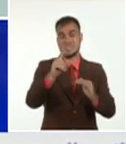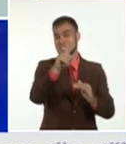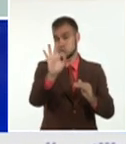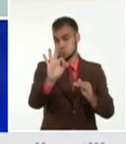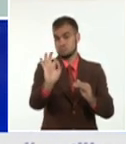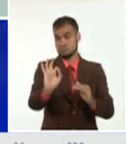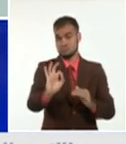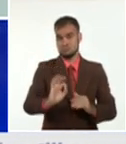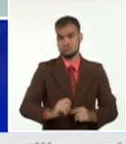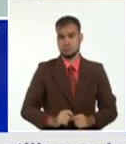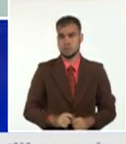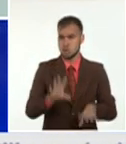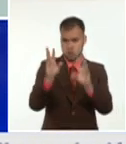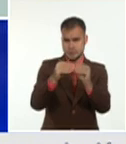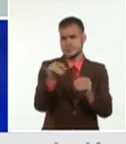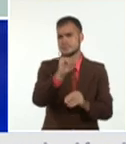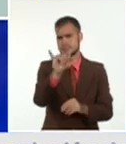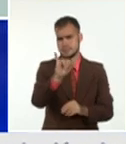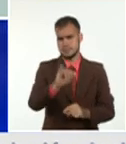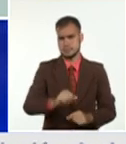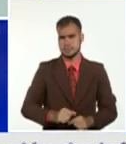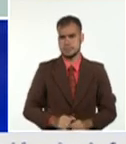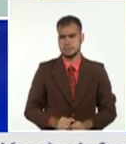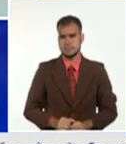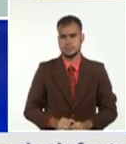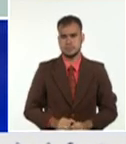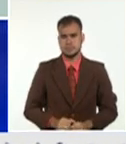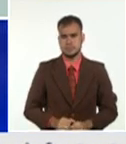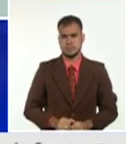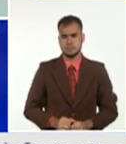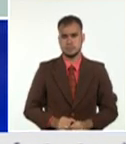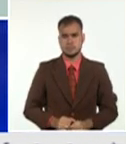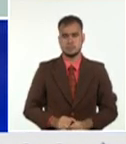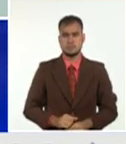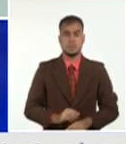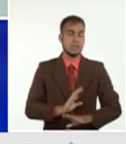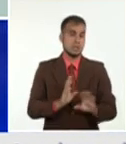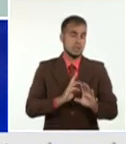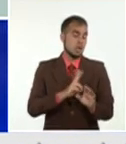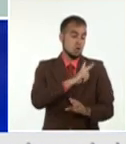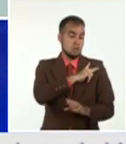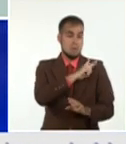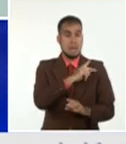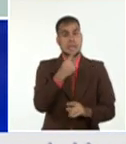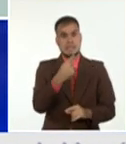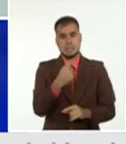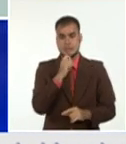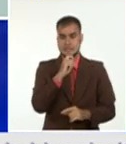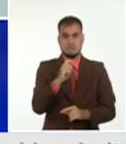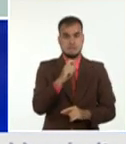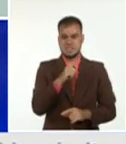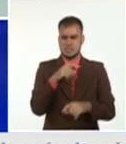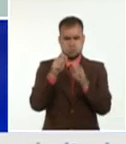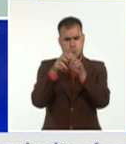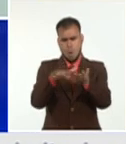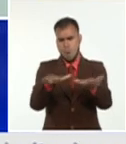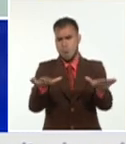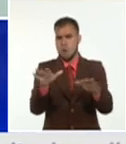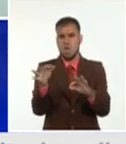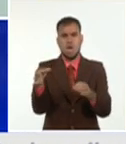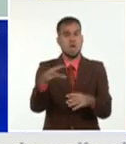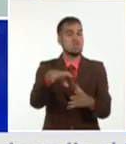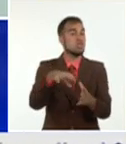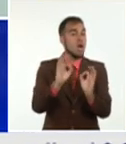total. También su director explicaba la compleja situación que están enfrentando en el municipio de